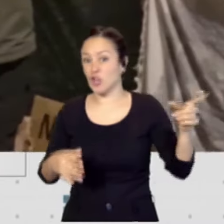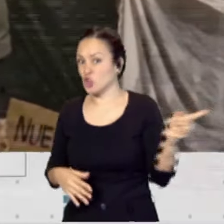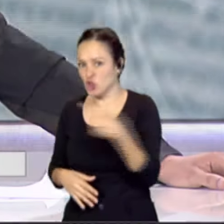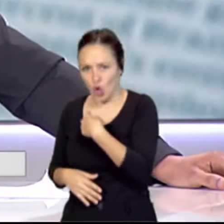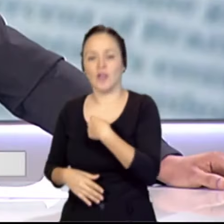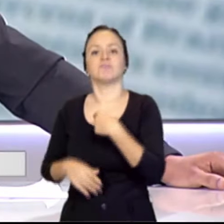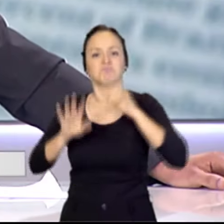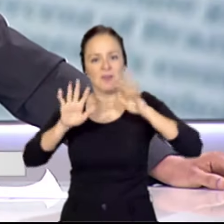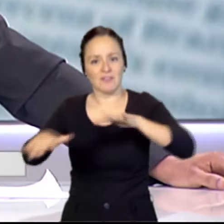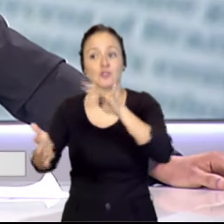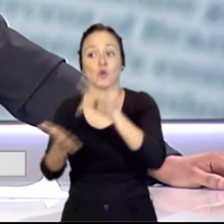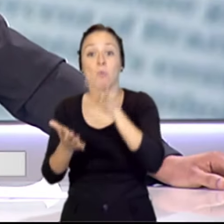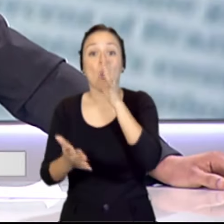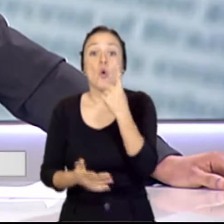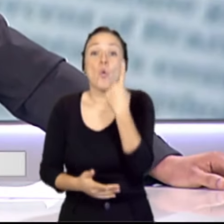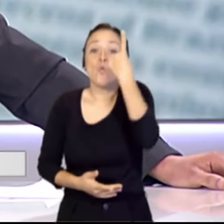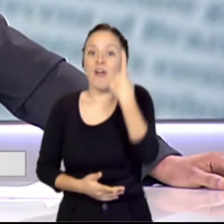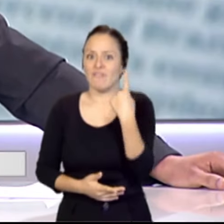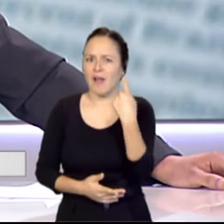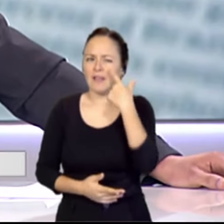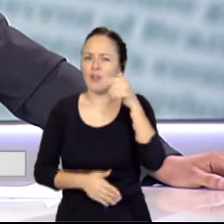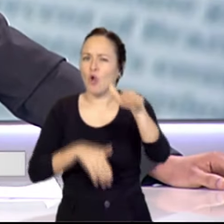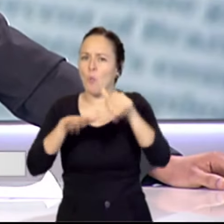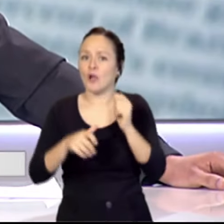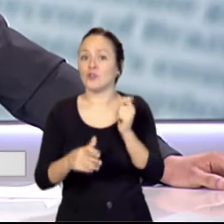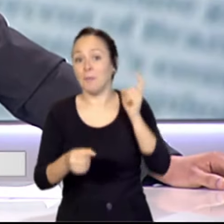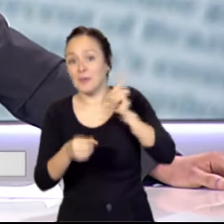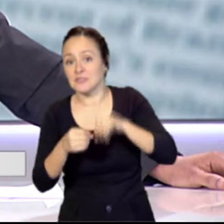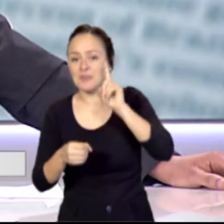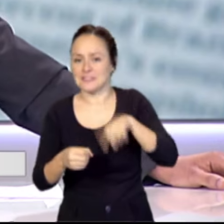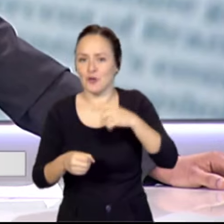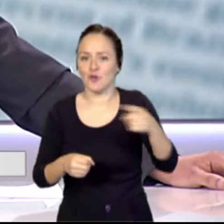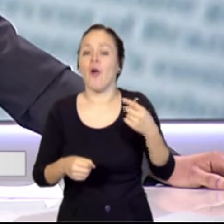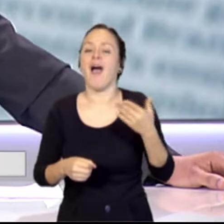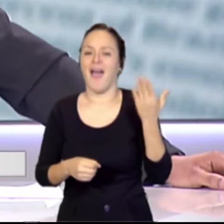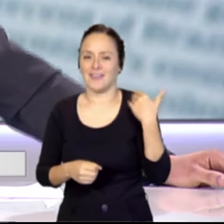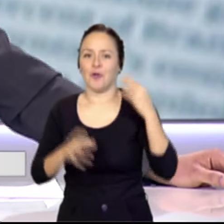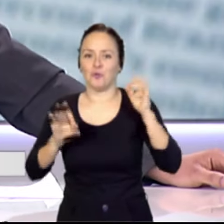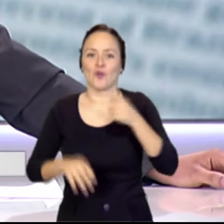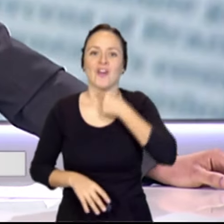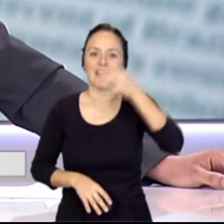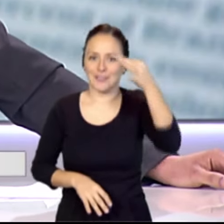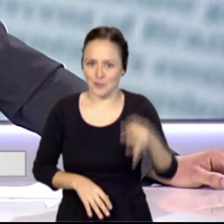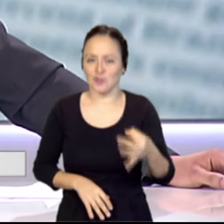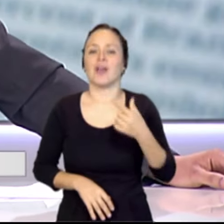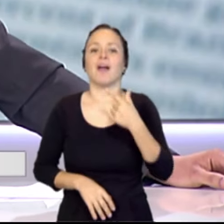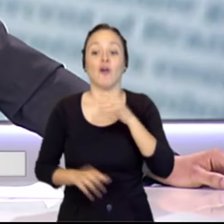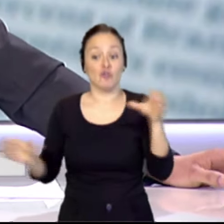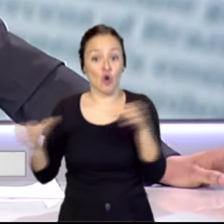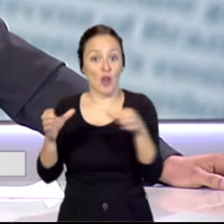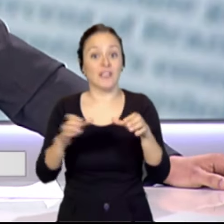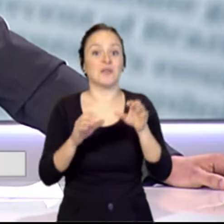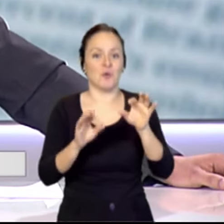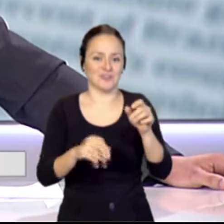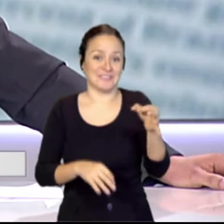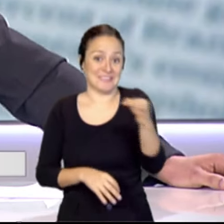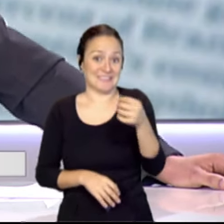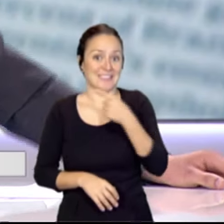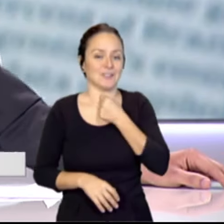por sumarse a esa convocatoria era la graciosa Y ayer ya confirmaban los colectivos de esa Isla eh